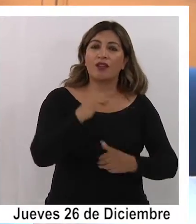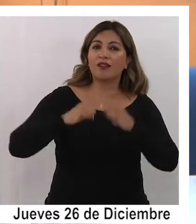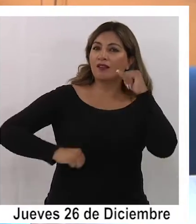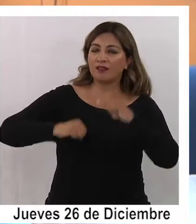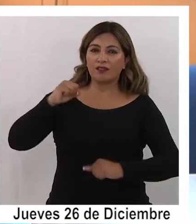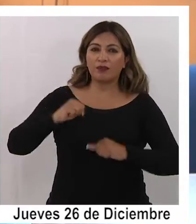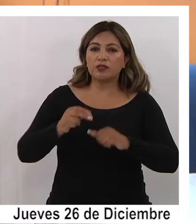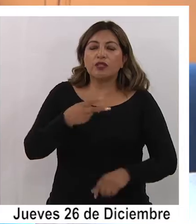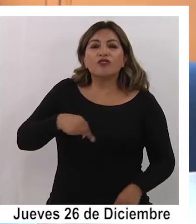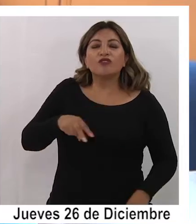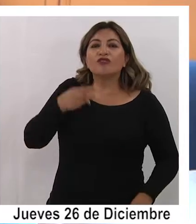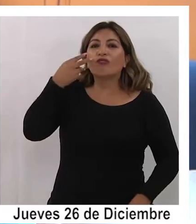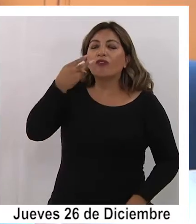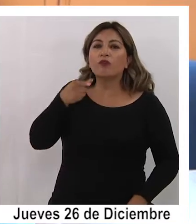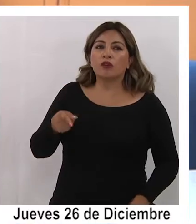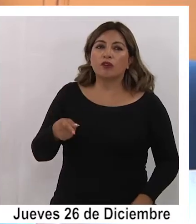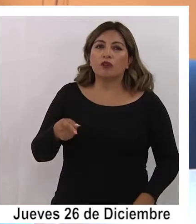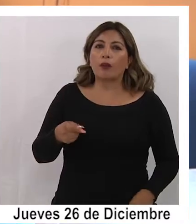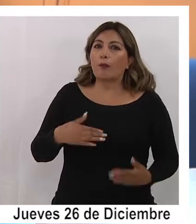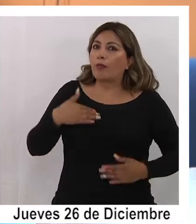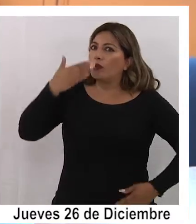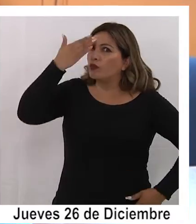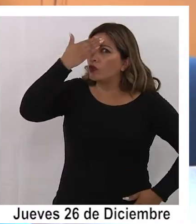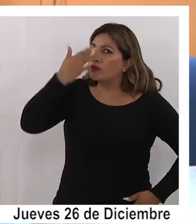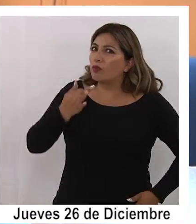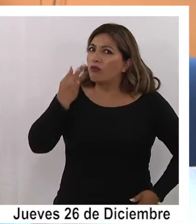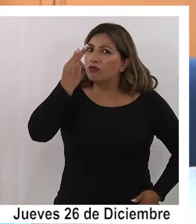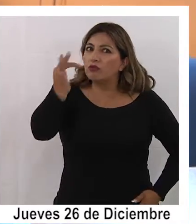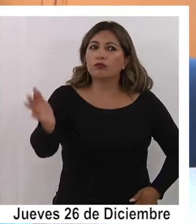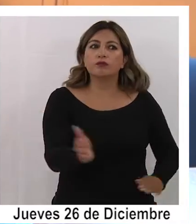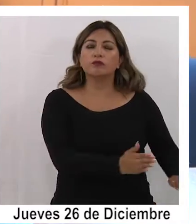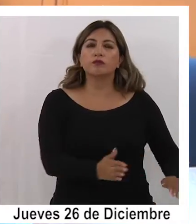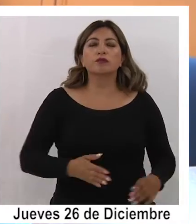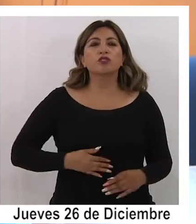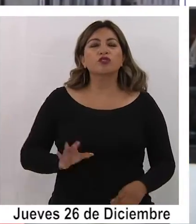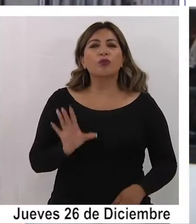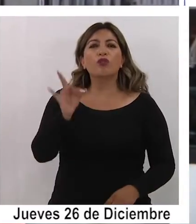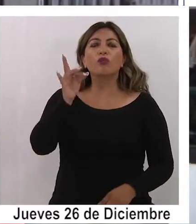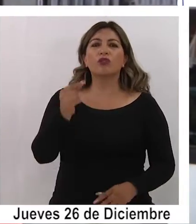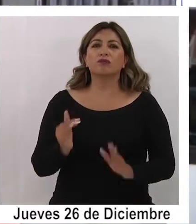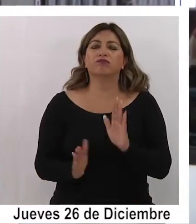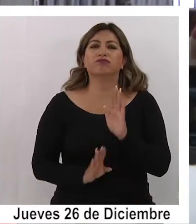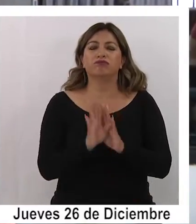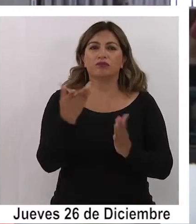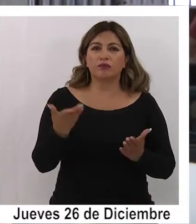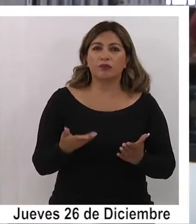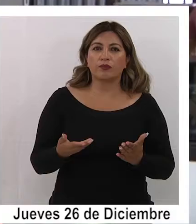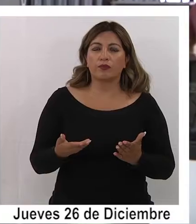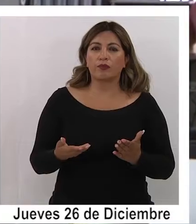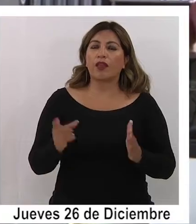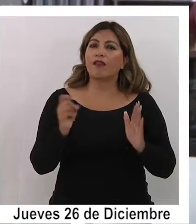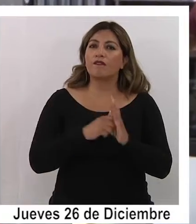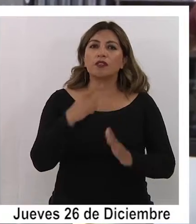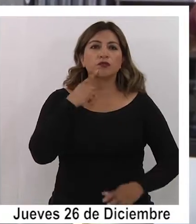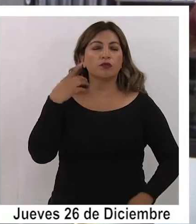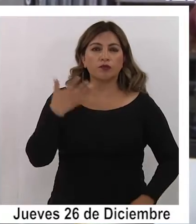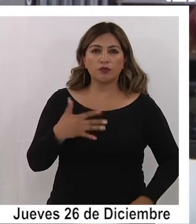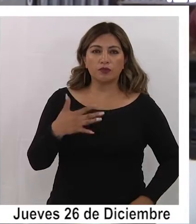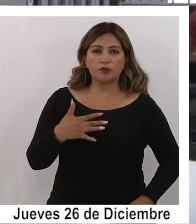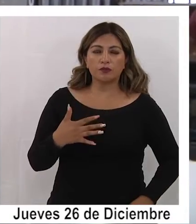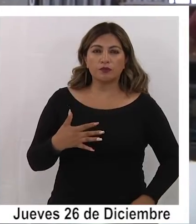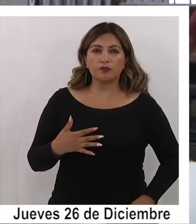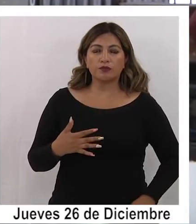permanente de esas pymes que nosotros las vemos con bastante preocupación a futuro. Es notorio el incremento, como